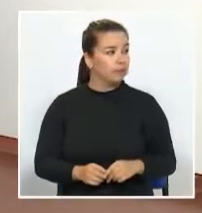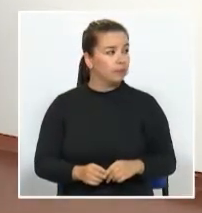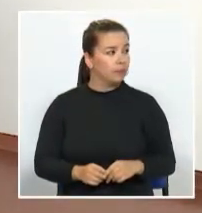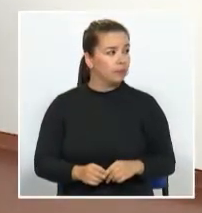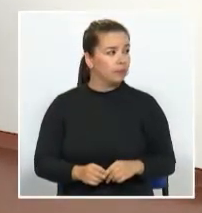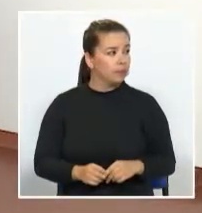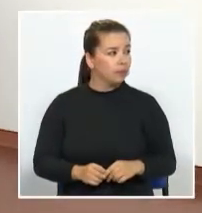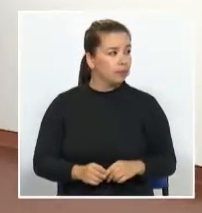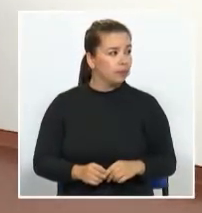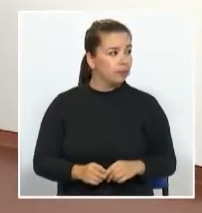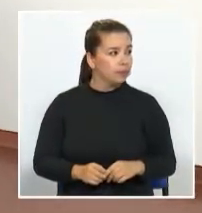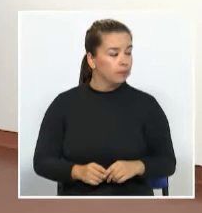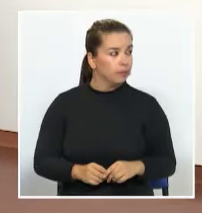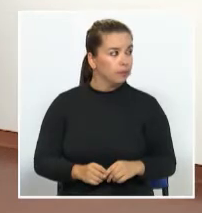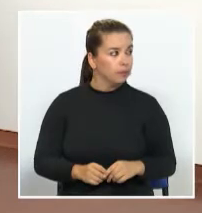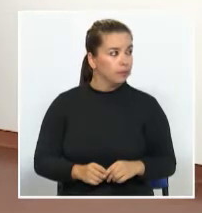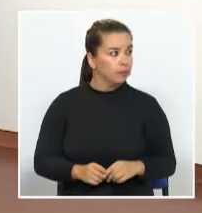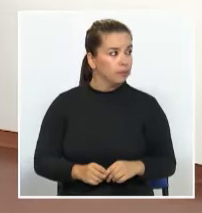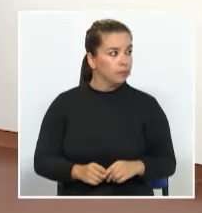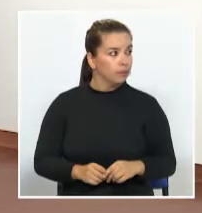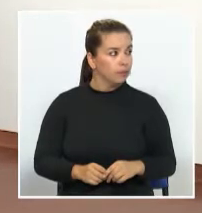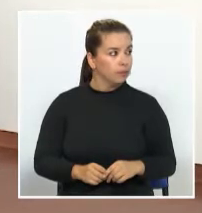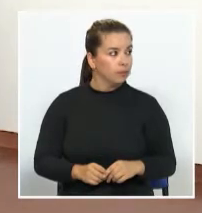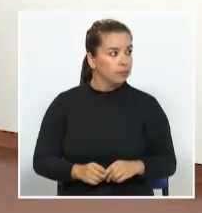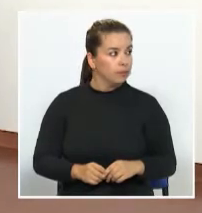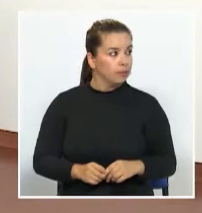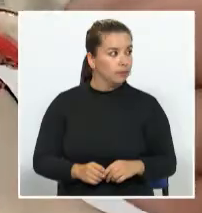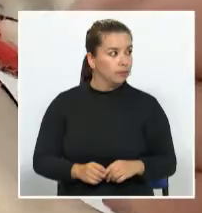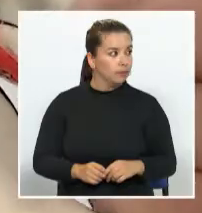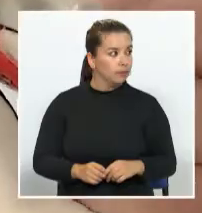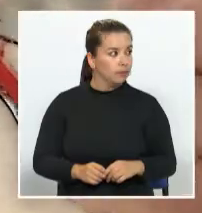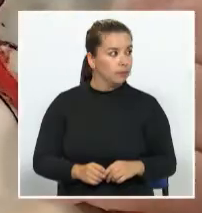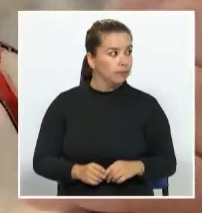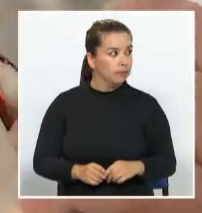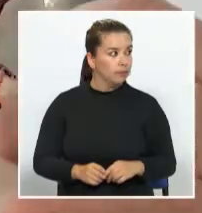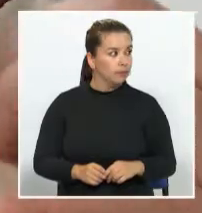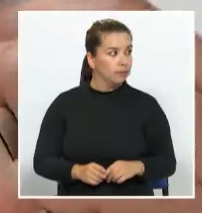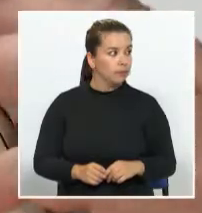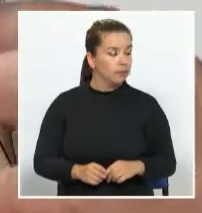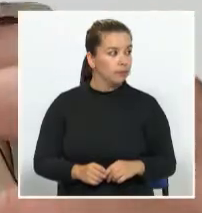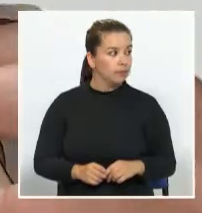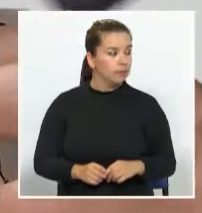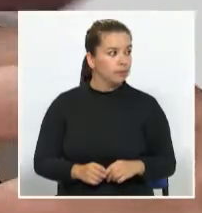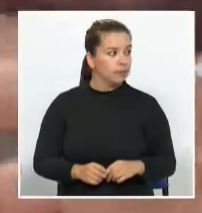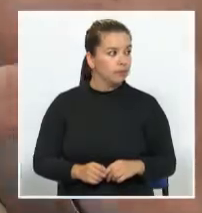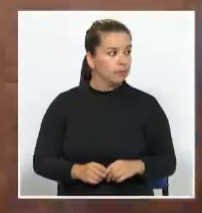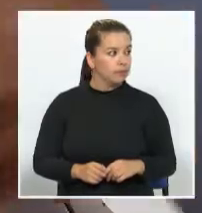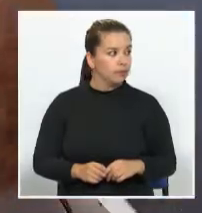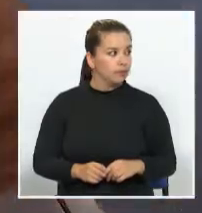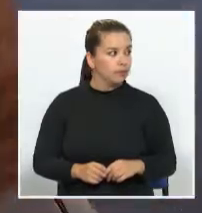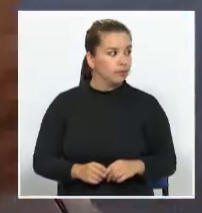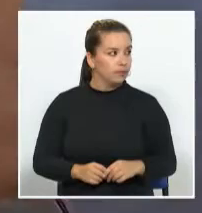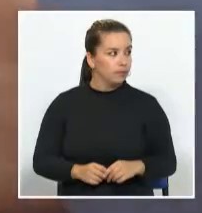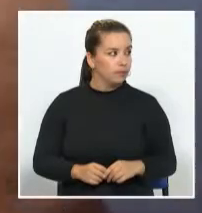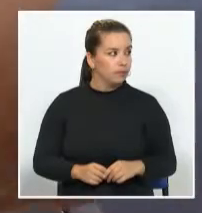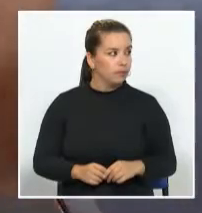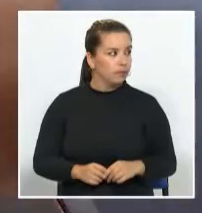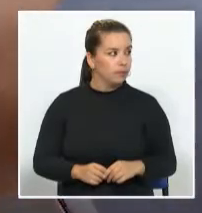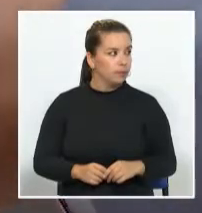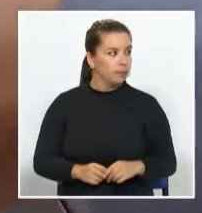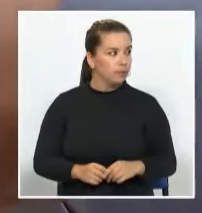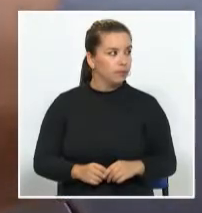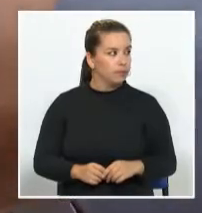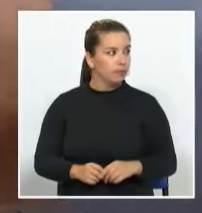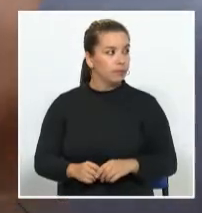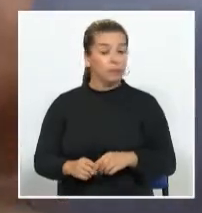este corazón, las válvulas están al interior del corazón y ellas, exactamente